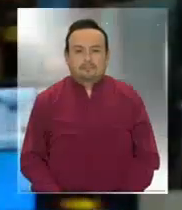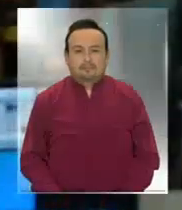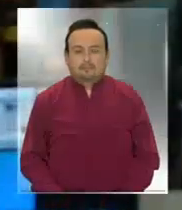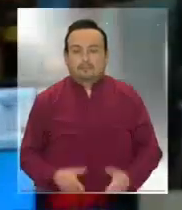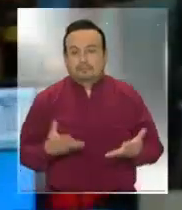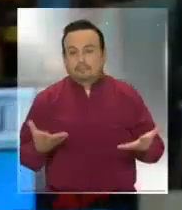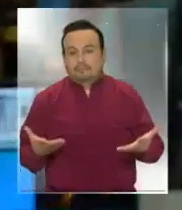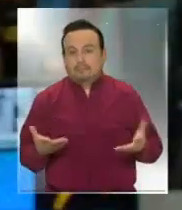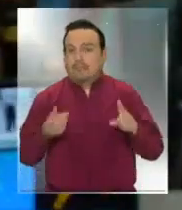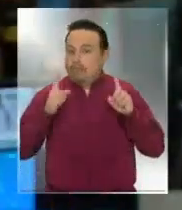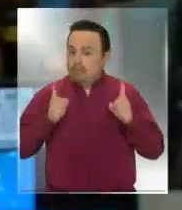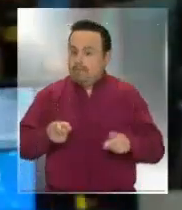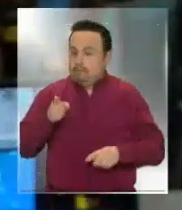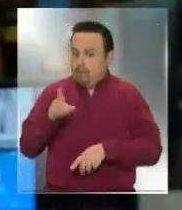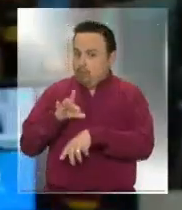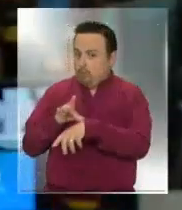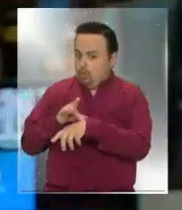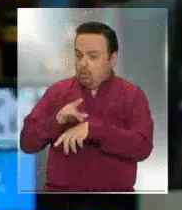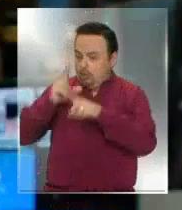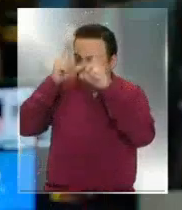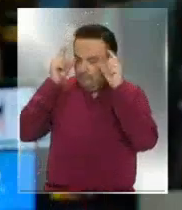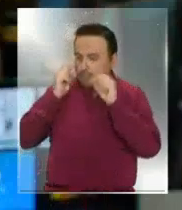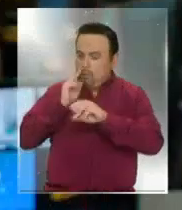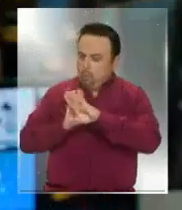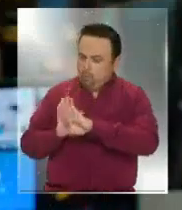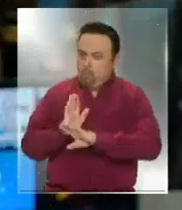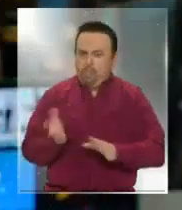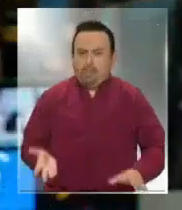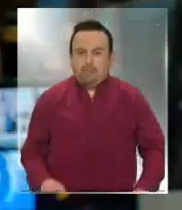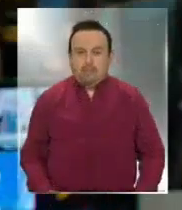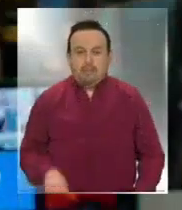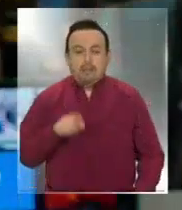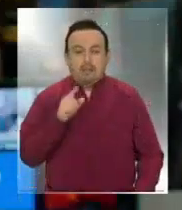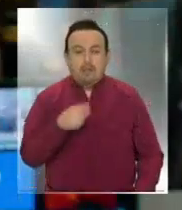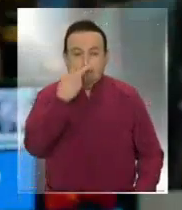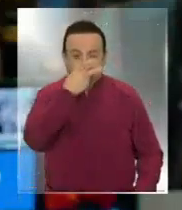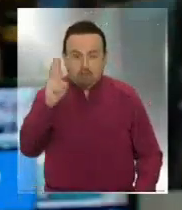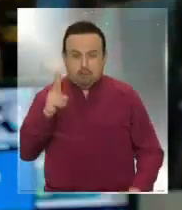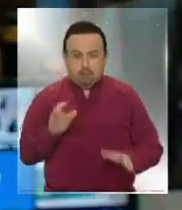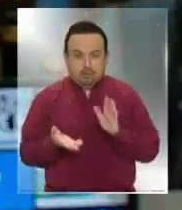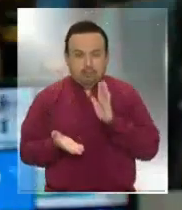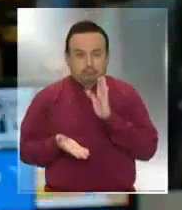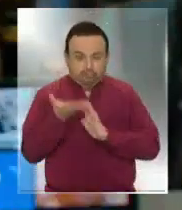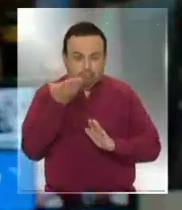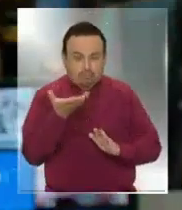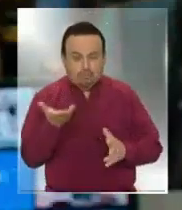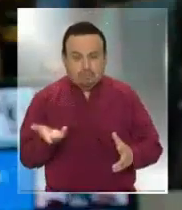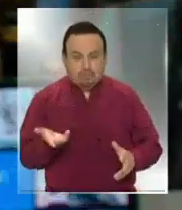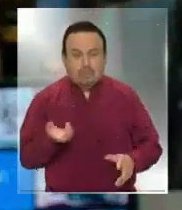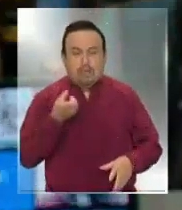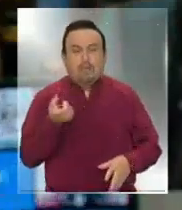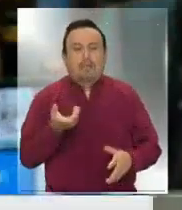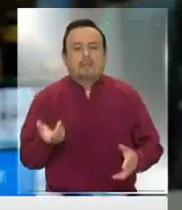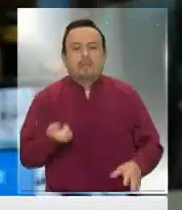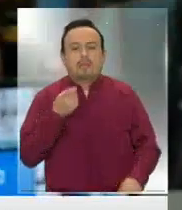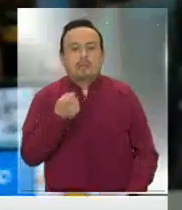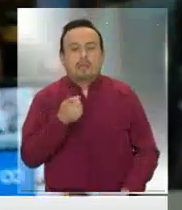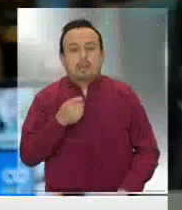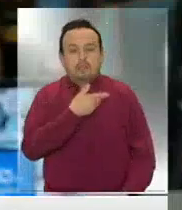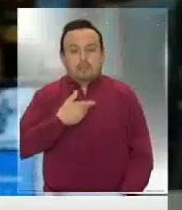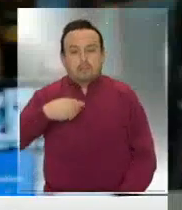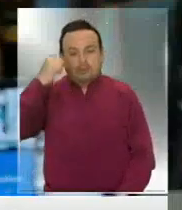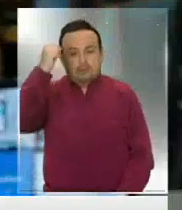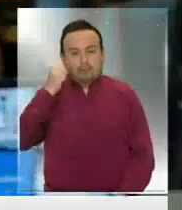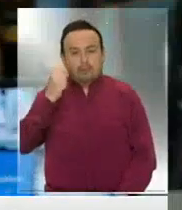Y a los primeros que hay que proteger, además. Bien, después de dos semanas de alzas, la aprobación del presidente